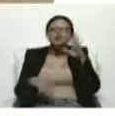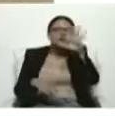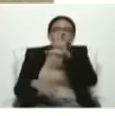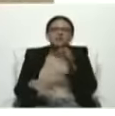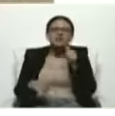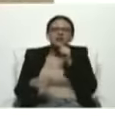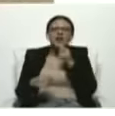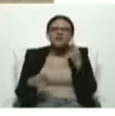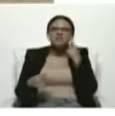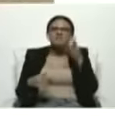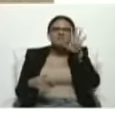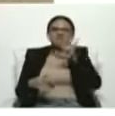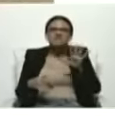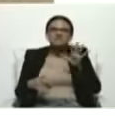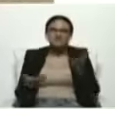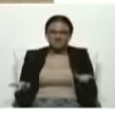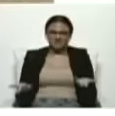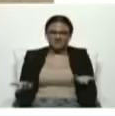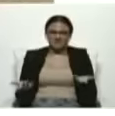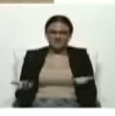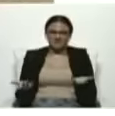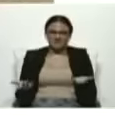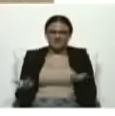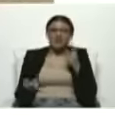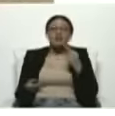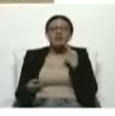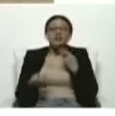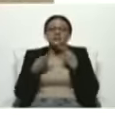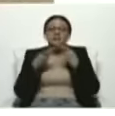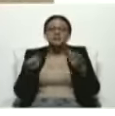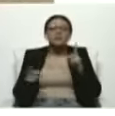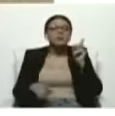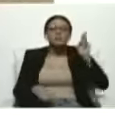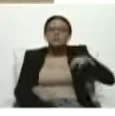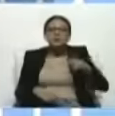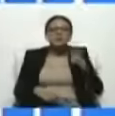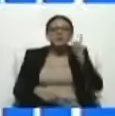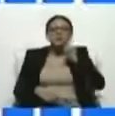que cuadriplica Claudia Sheinbaum, pero no era verdad.